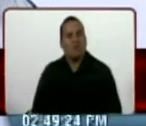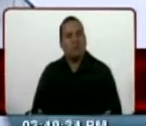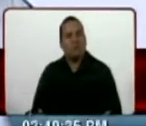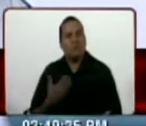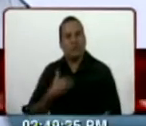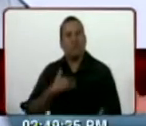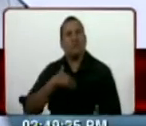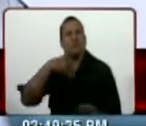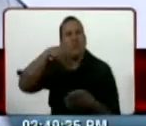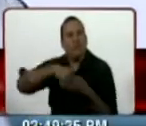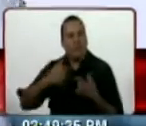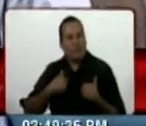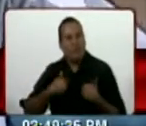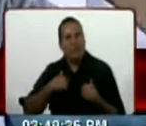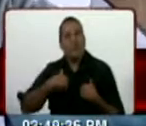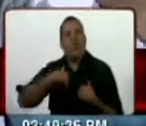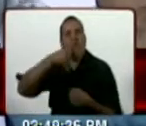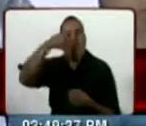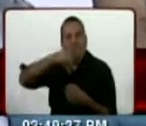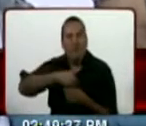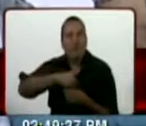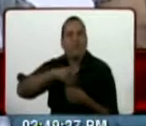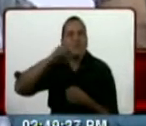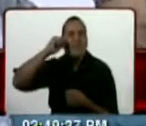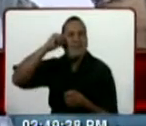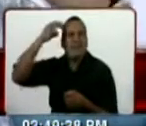voté, lo voté en su memoria,